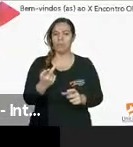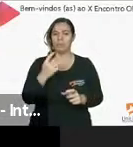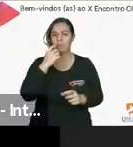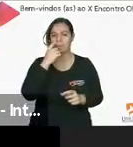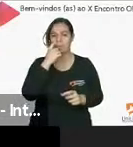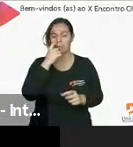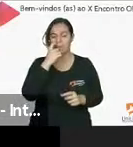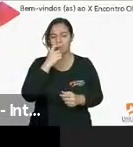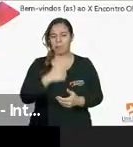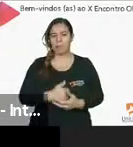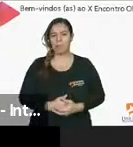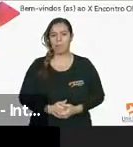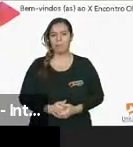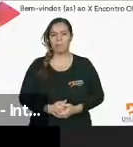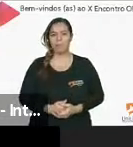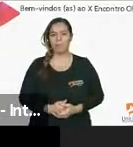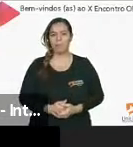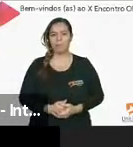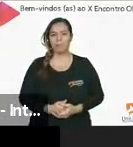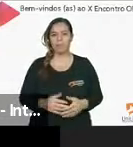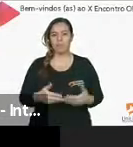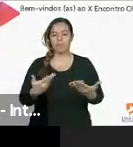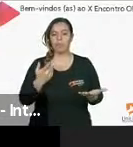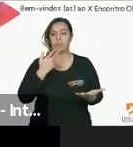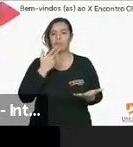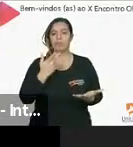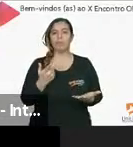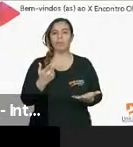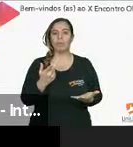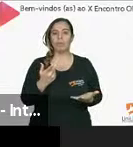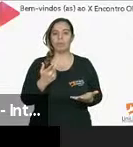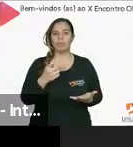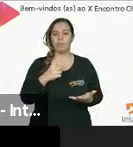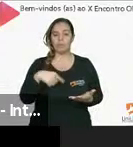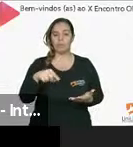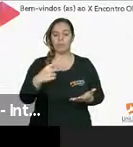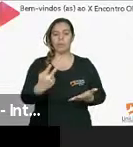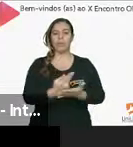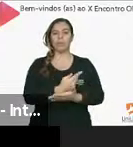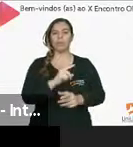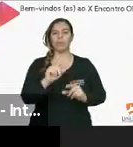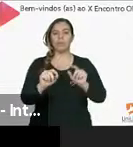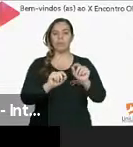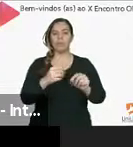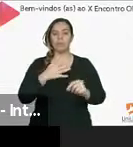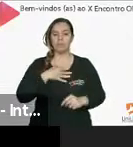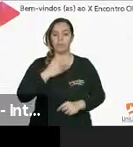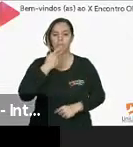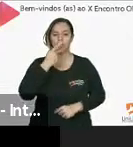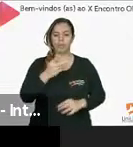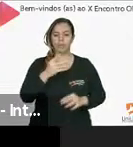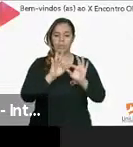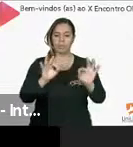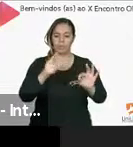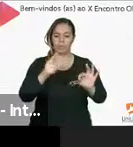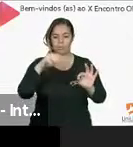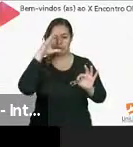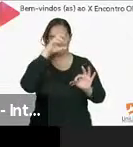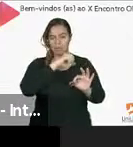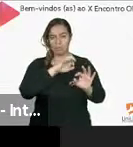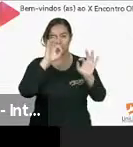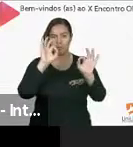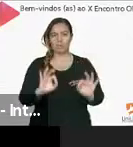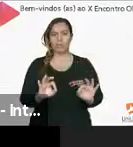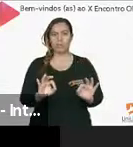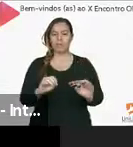educado, ¿cuándo digo eso? ¿Qué tiene que ocurrir de modo que yo diga eso? He aquí que estoy ante